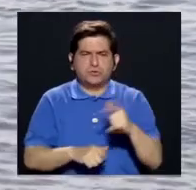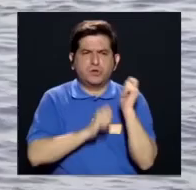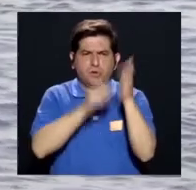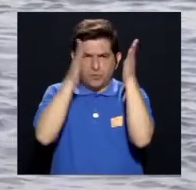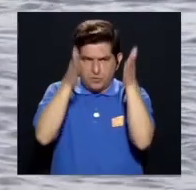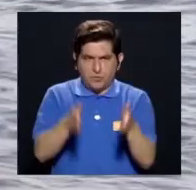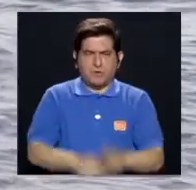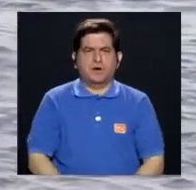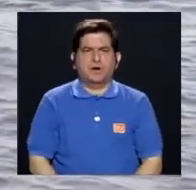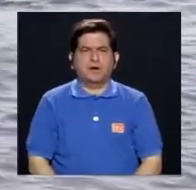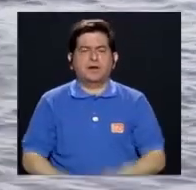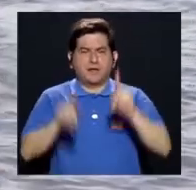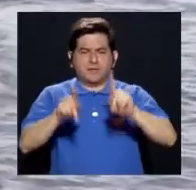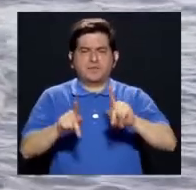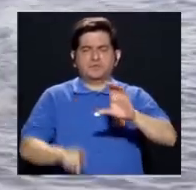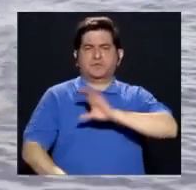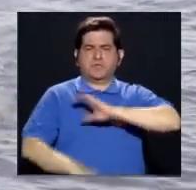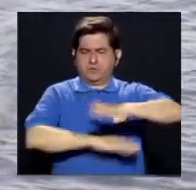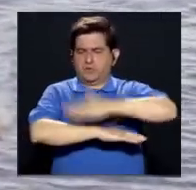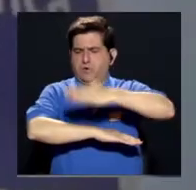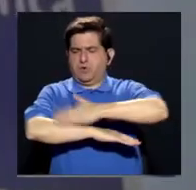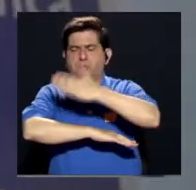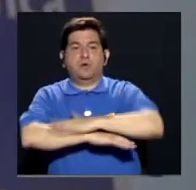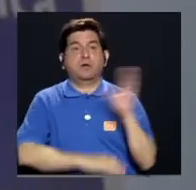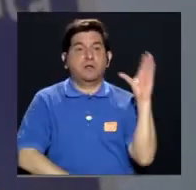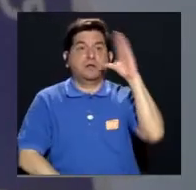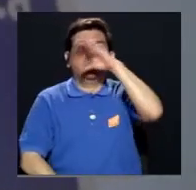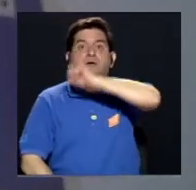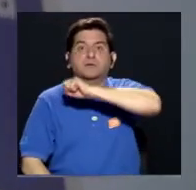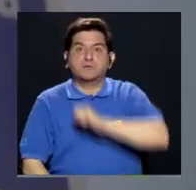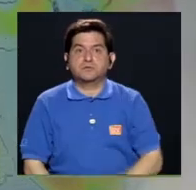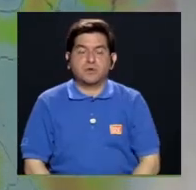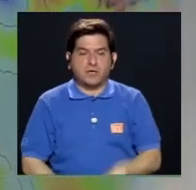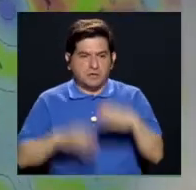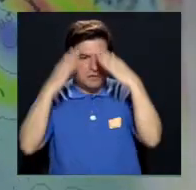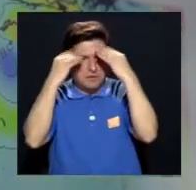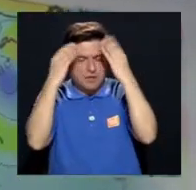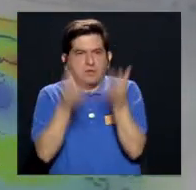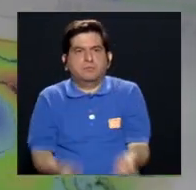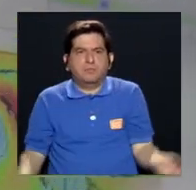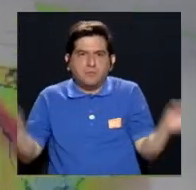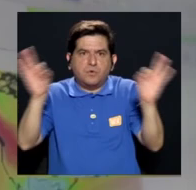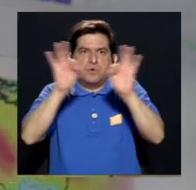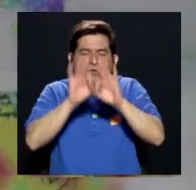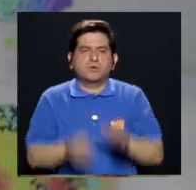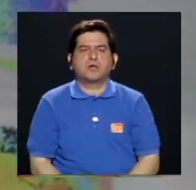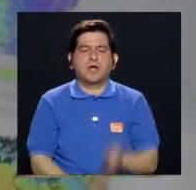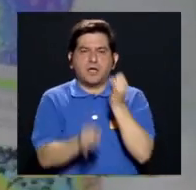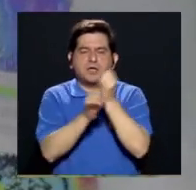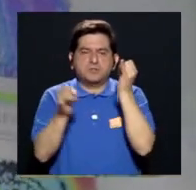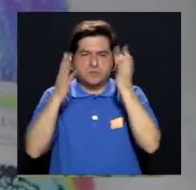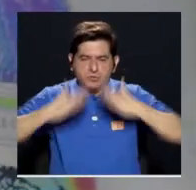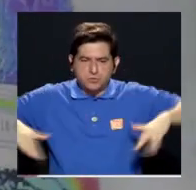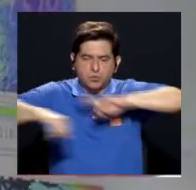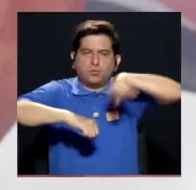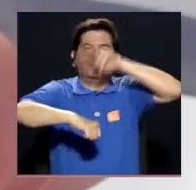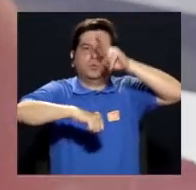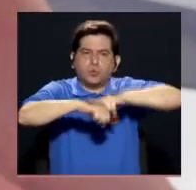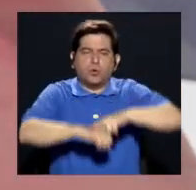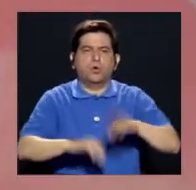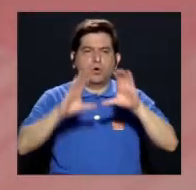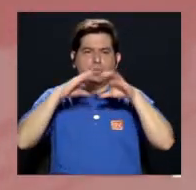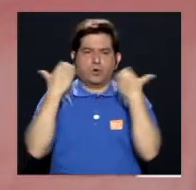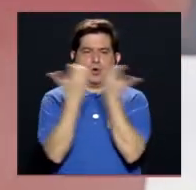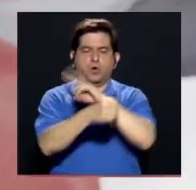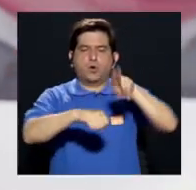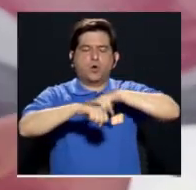pescadores, al guardacostas, y de pronto nos dimos cuenta que era información también importante para el Instituto Meteorológico Nacional y la